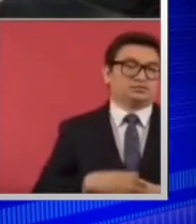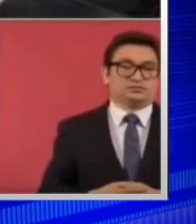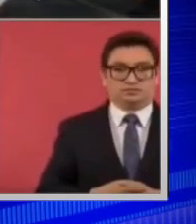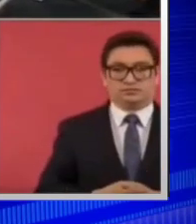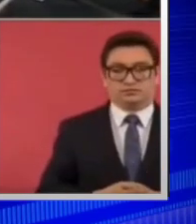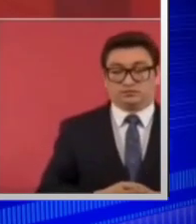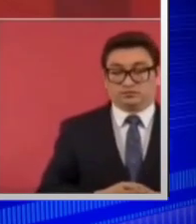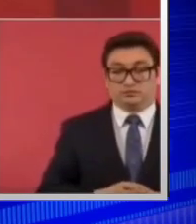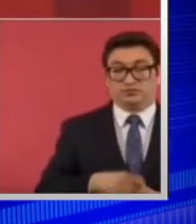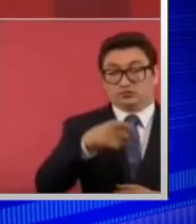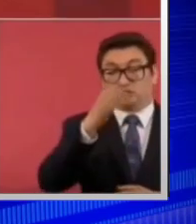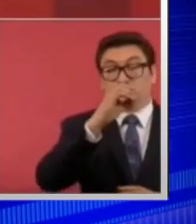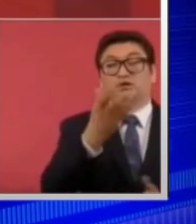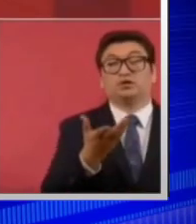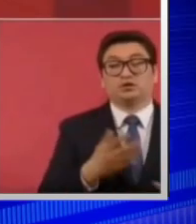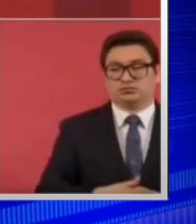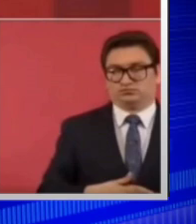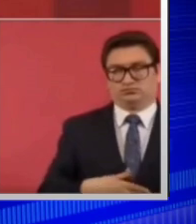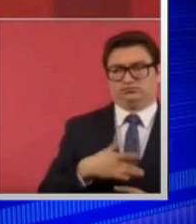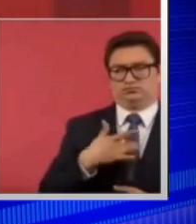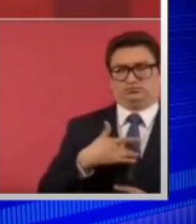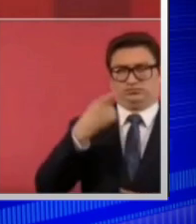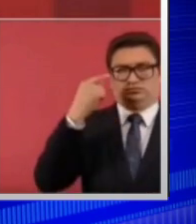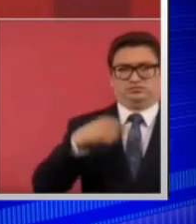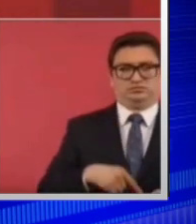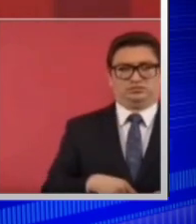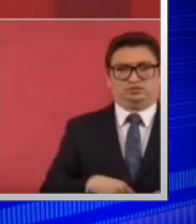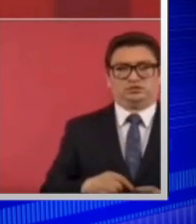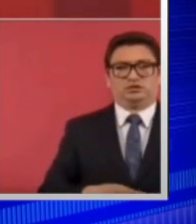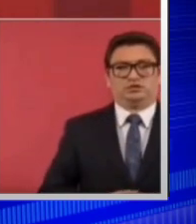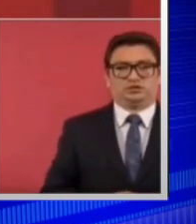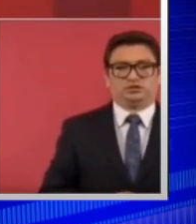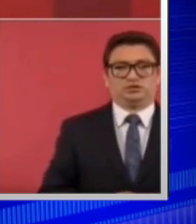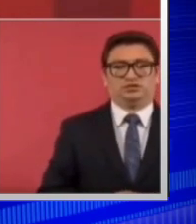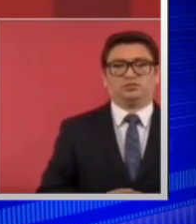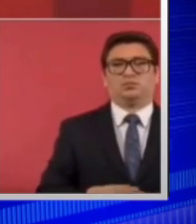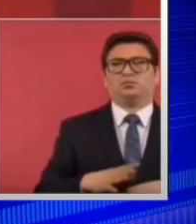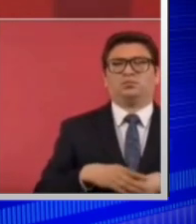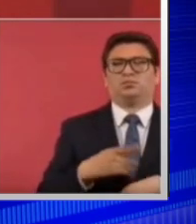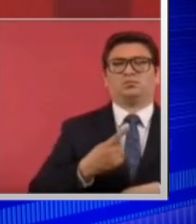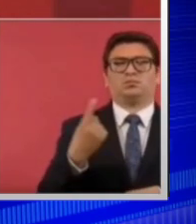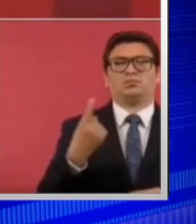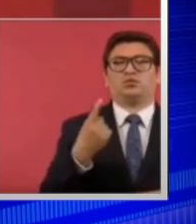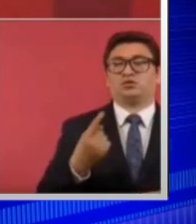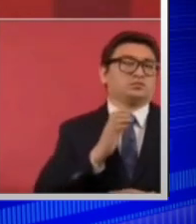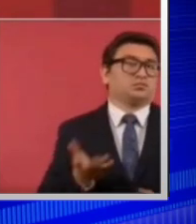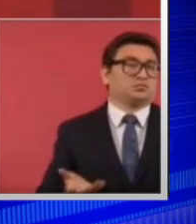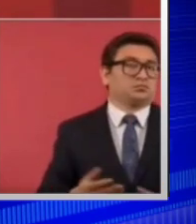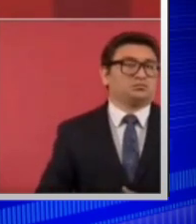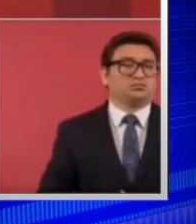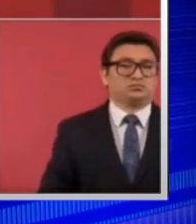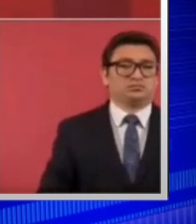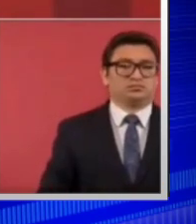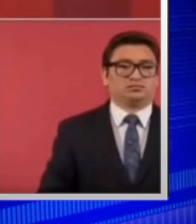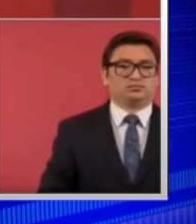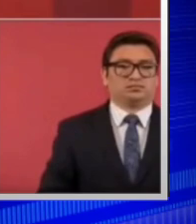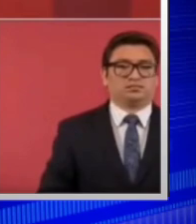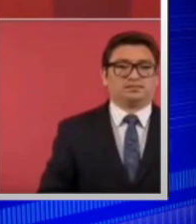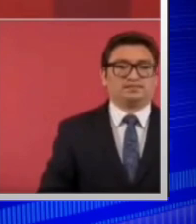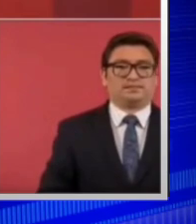creo por qué puede un legislador con